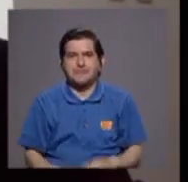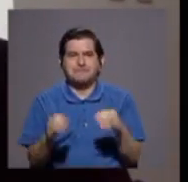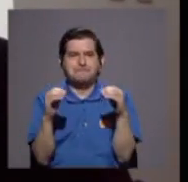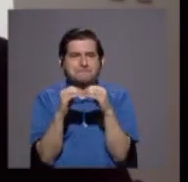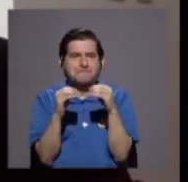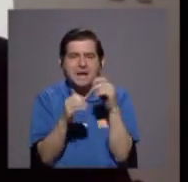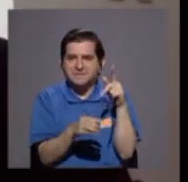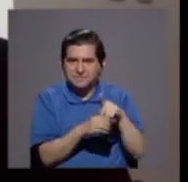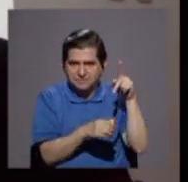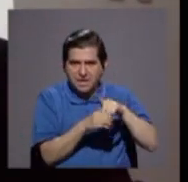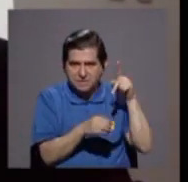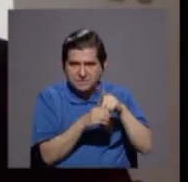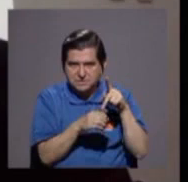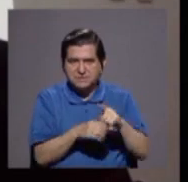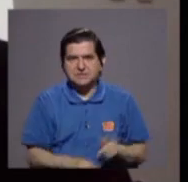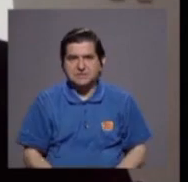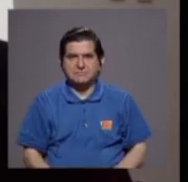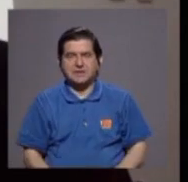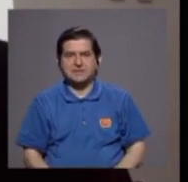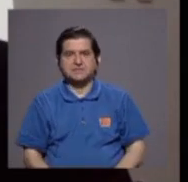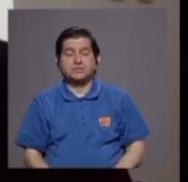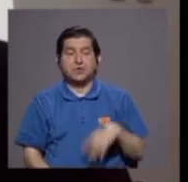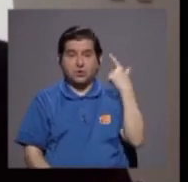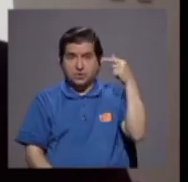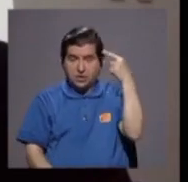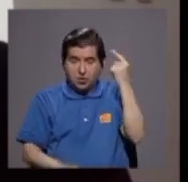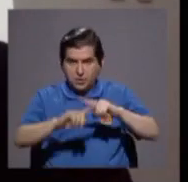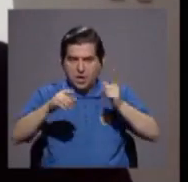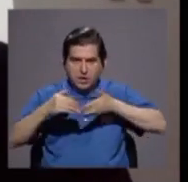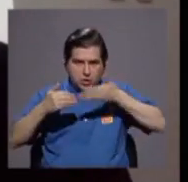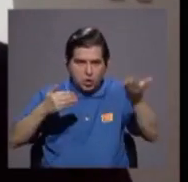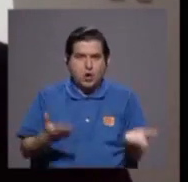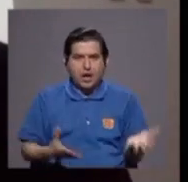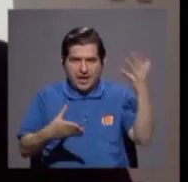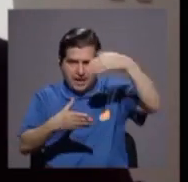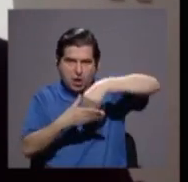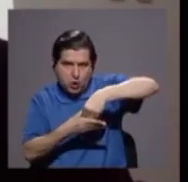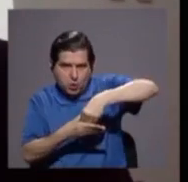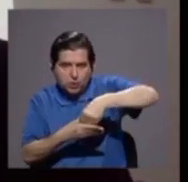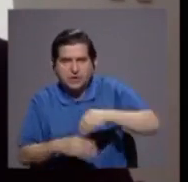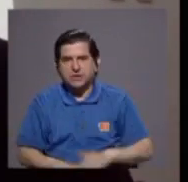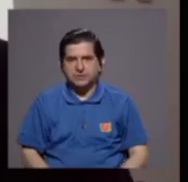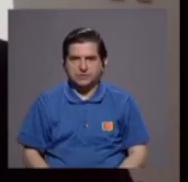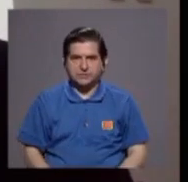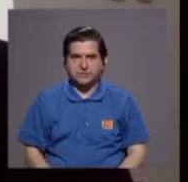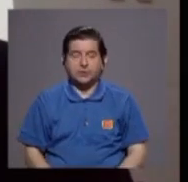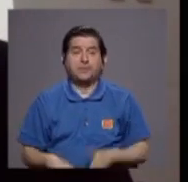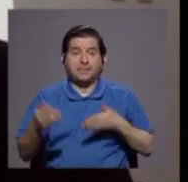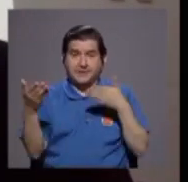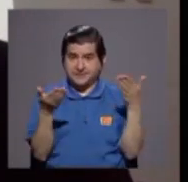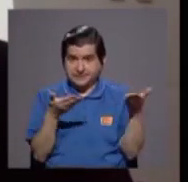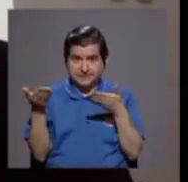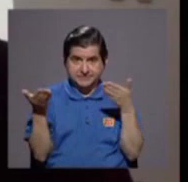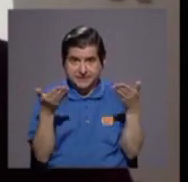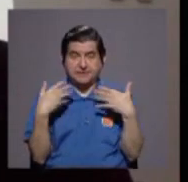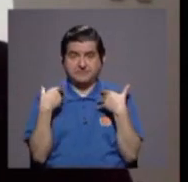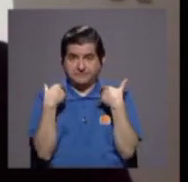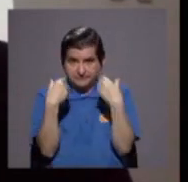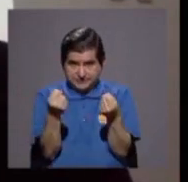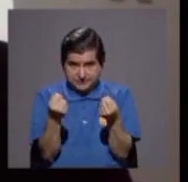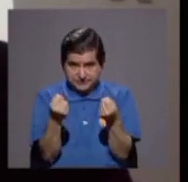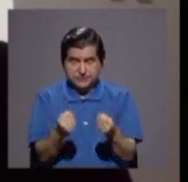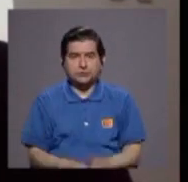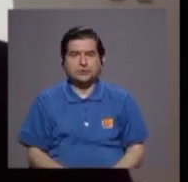mayor participación del Estado en una serie de asuntos, entre ellos los servicios de salud,